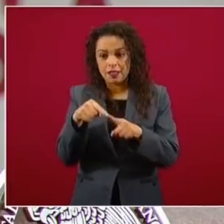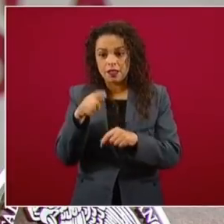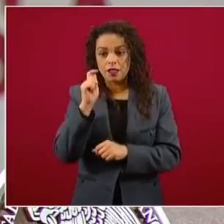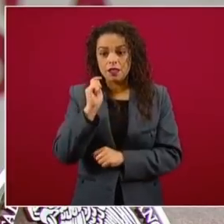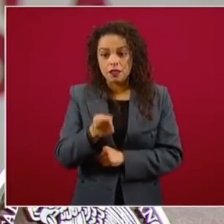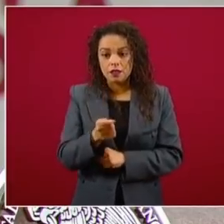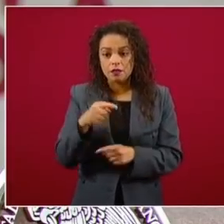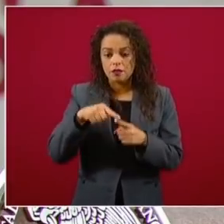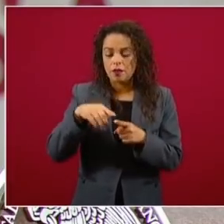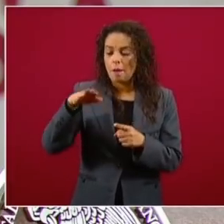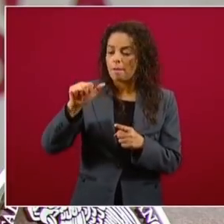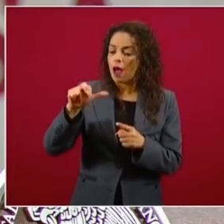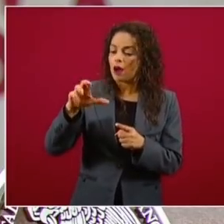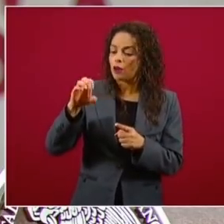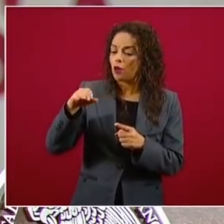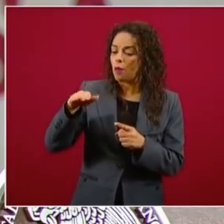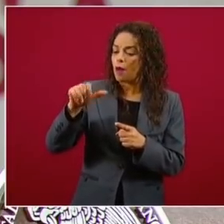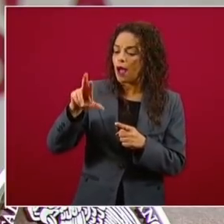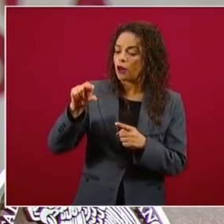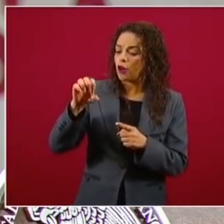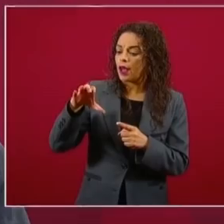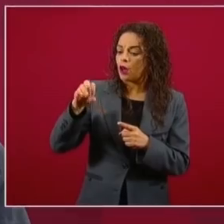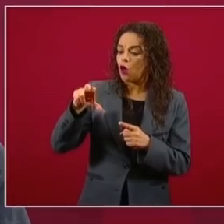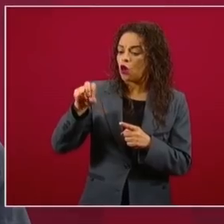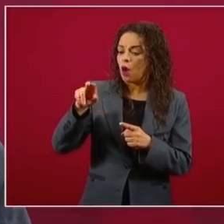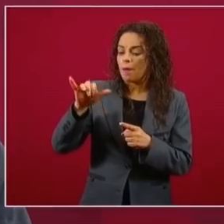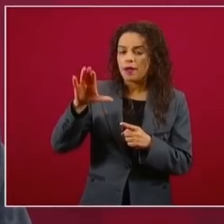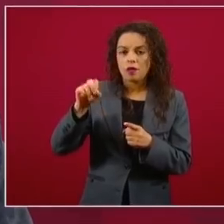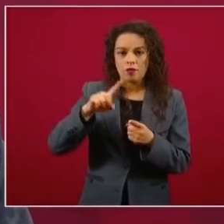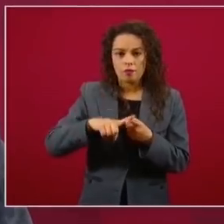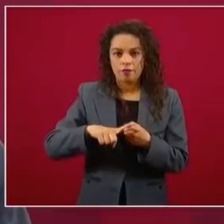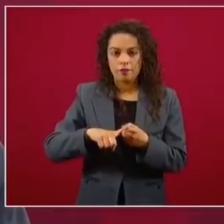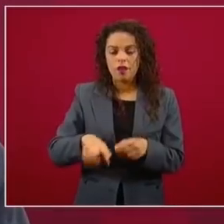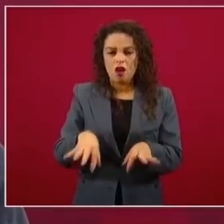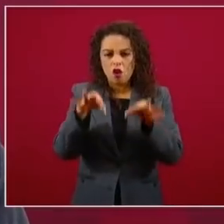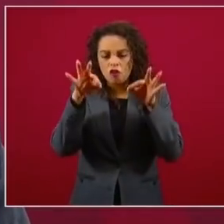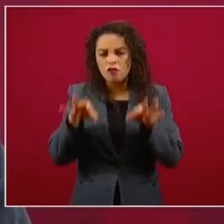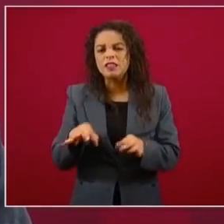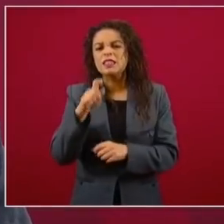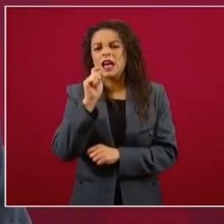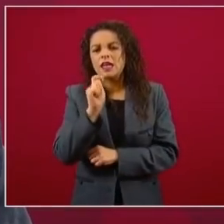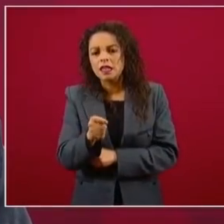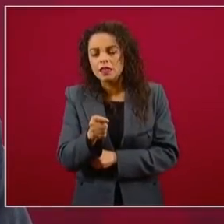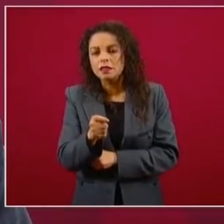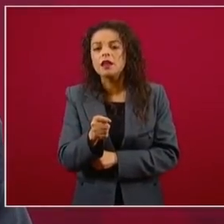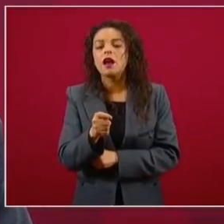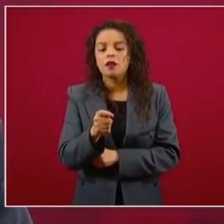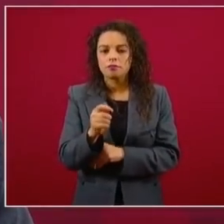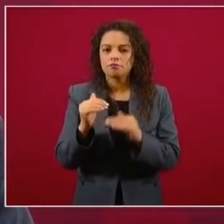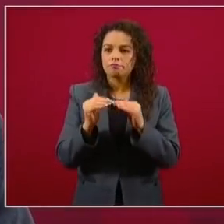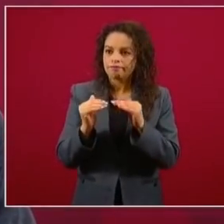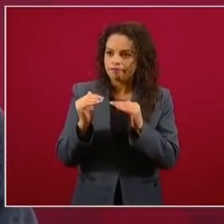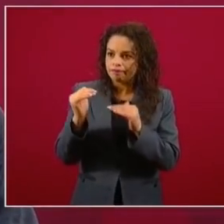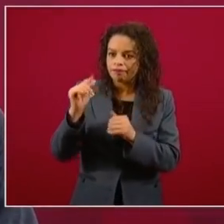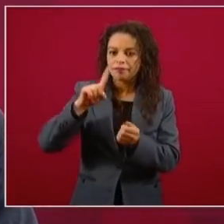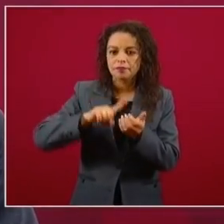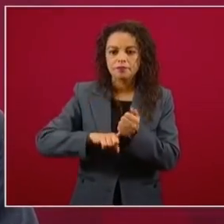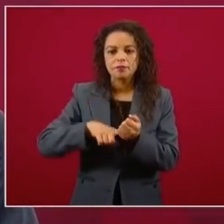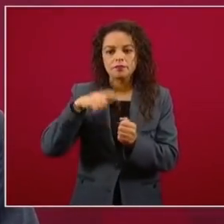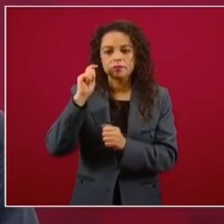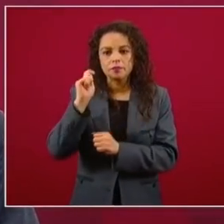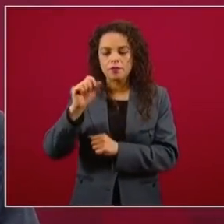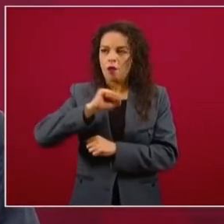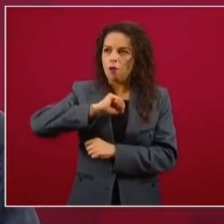marco macroeconómico que tiene los estimados oficiales de crecimiento, inflación y